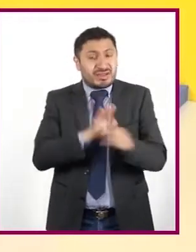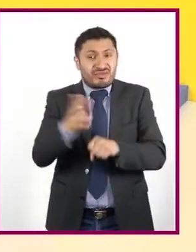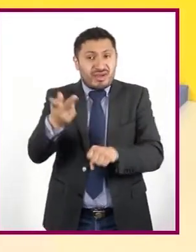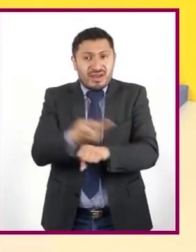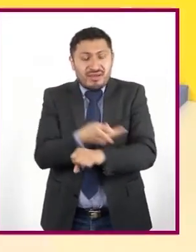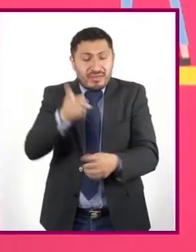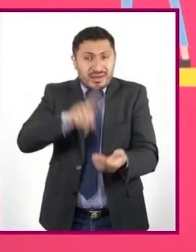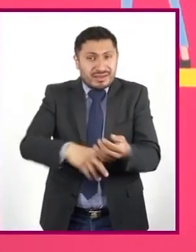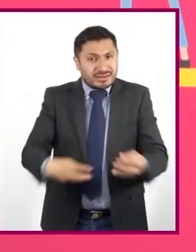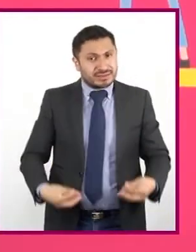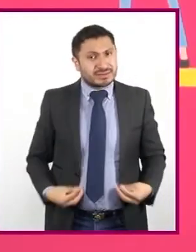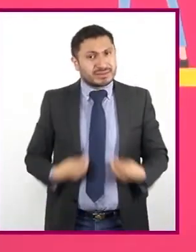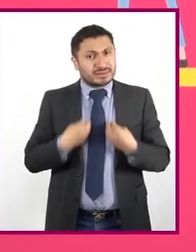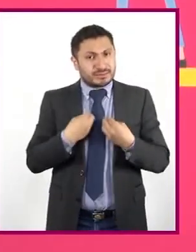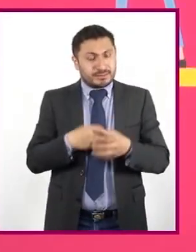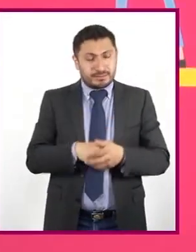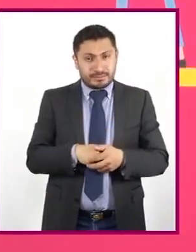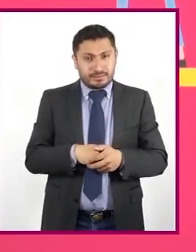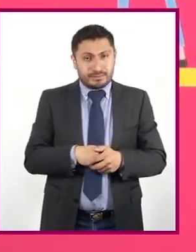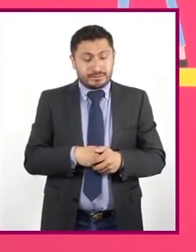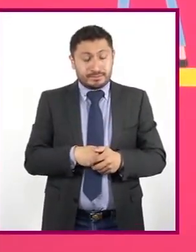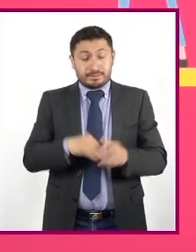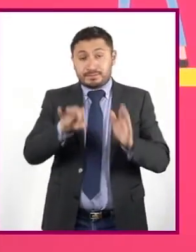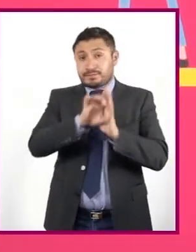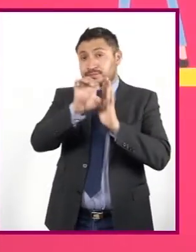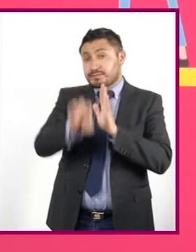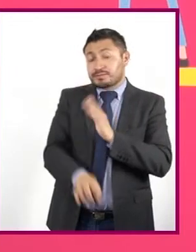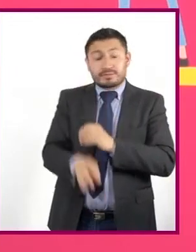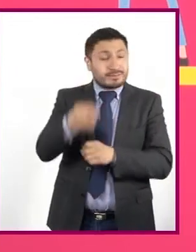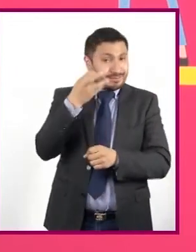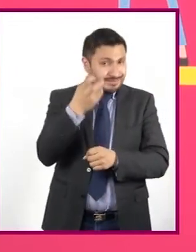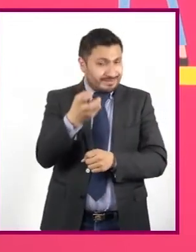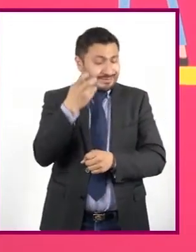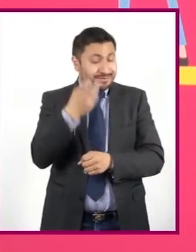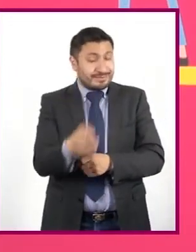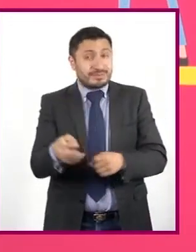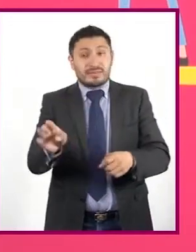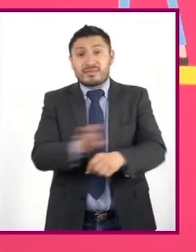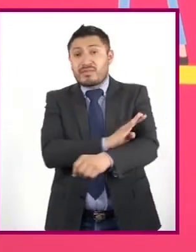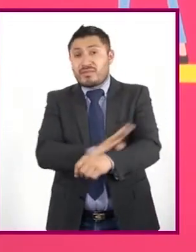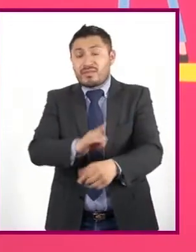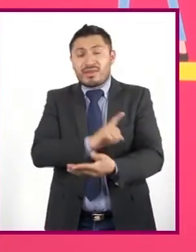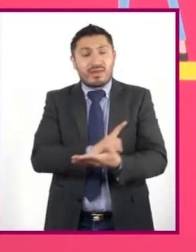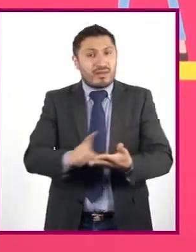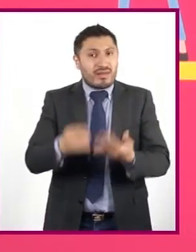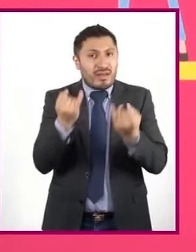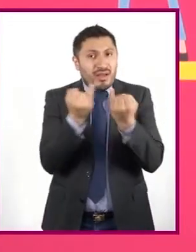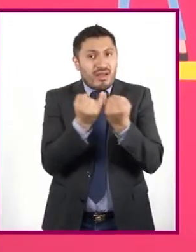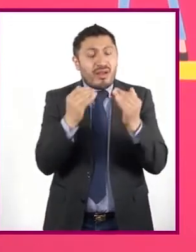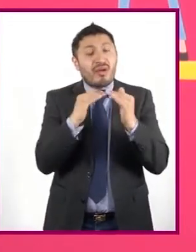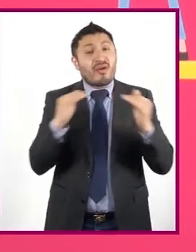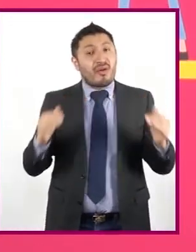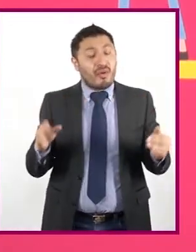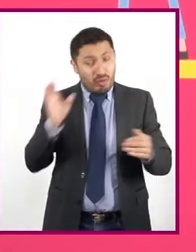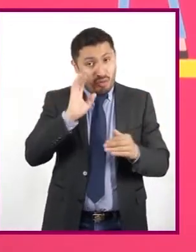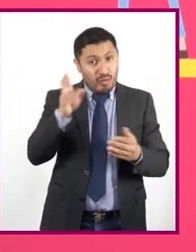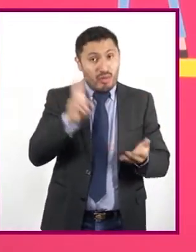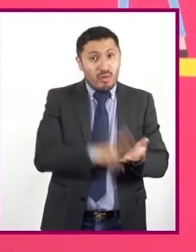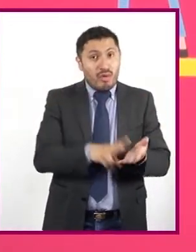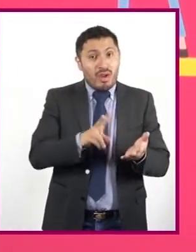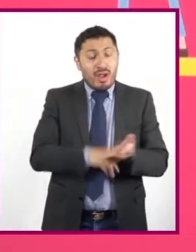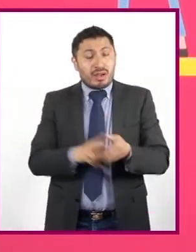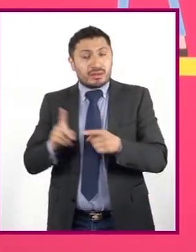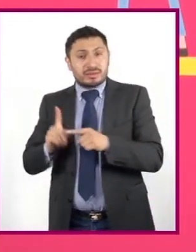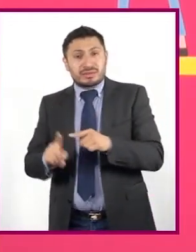vida. En este caso particular, favorecemos el derecho a la igualdad cuando valoramos la